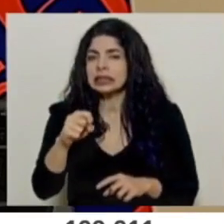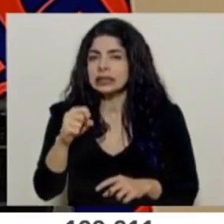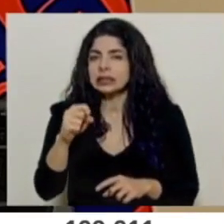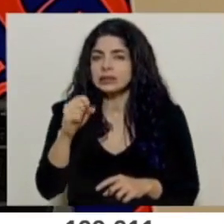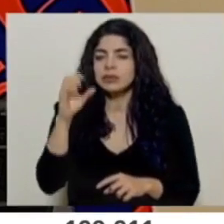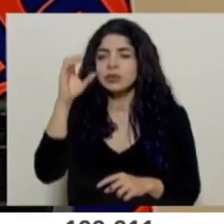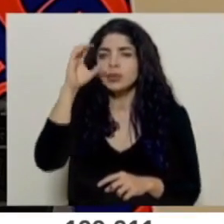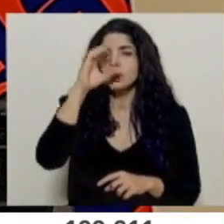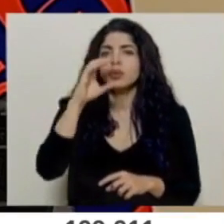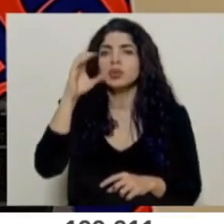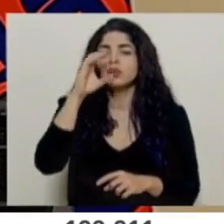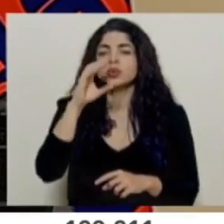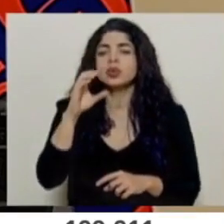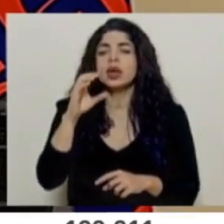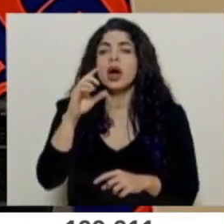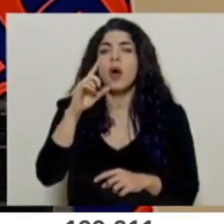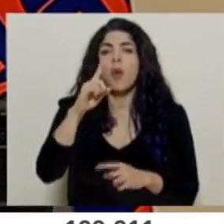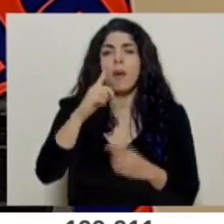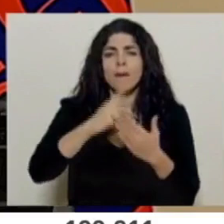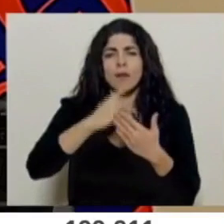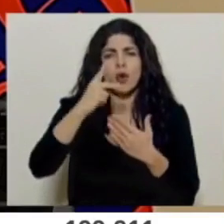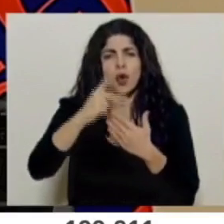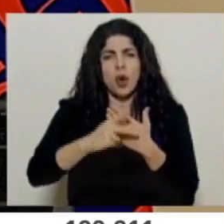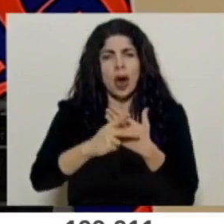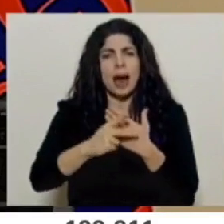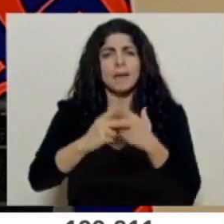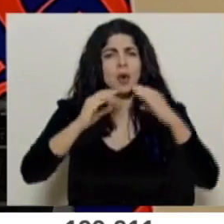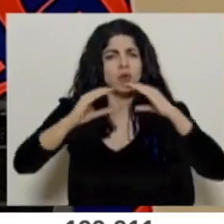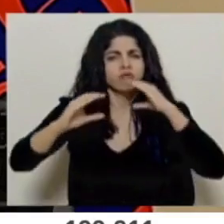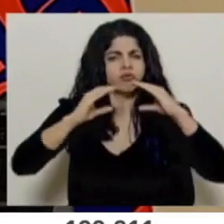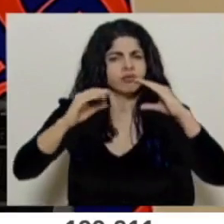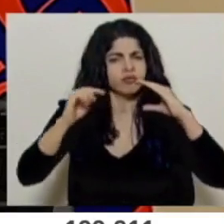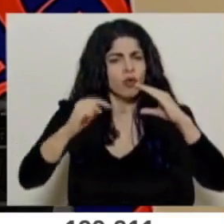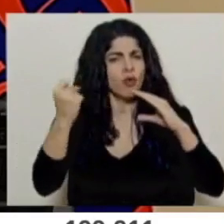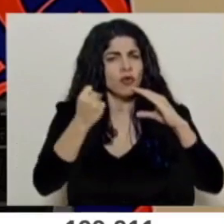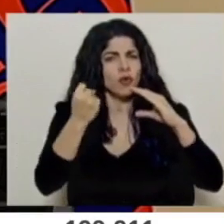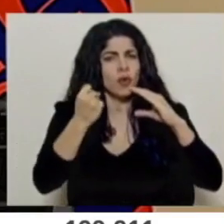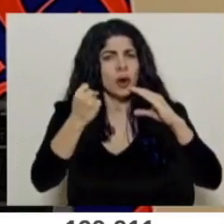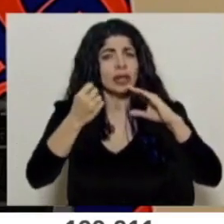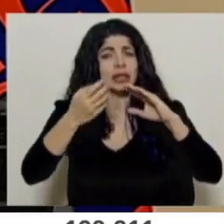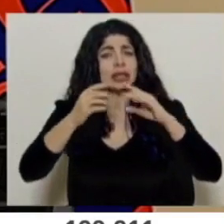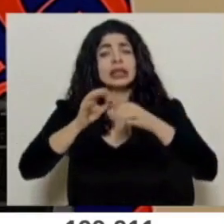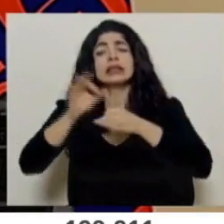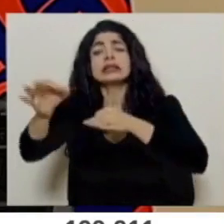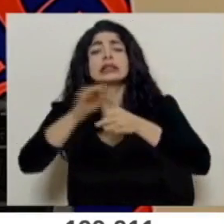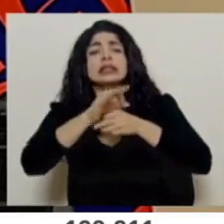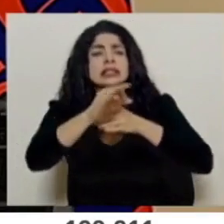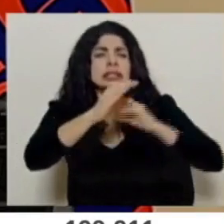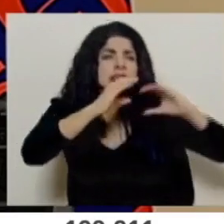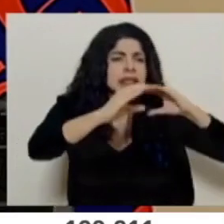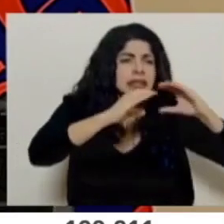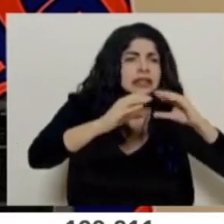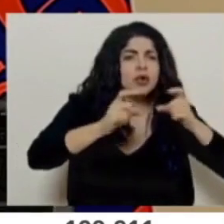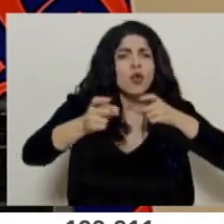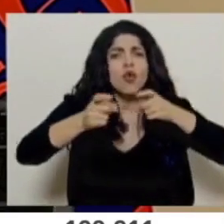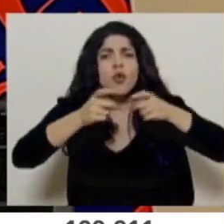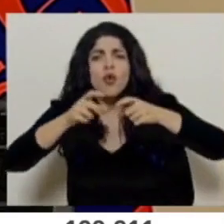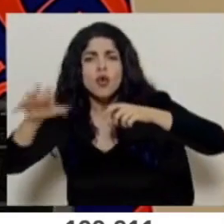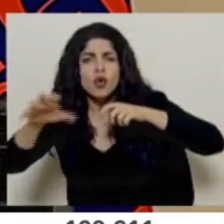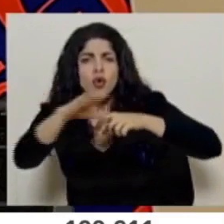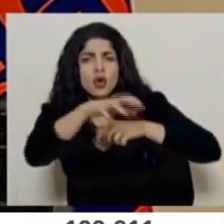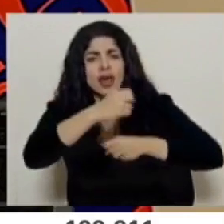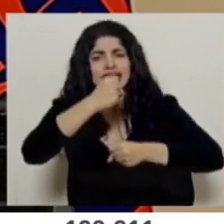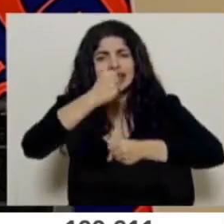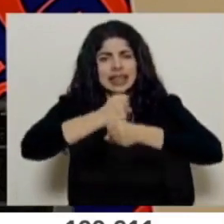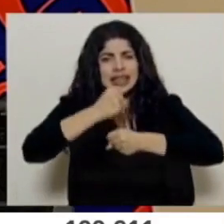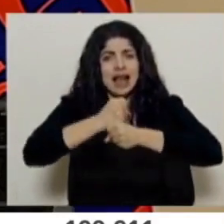a un programa muy fuerte de comunicación en los territorios, de control de los centros, de trabajo